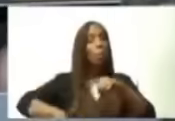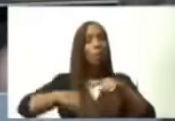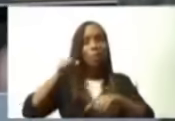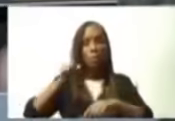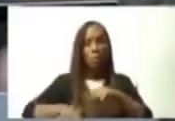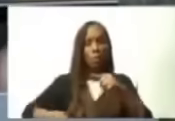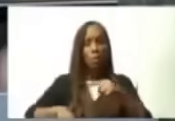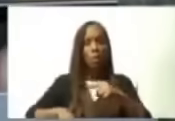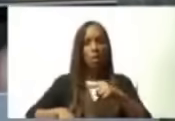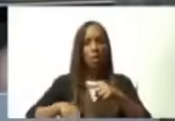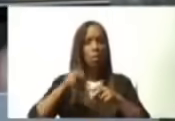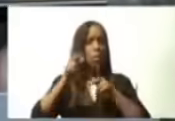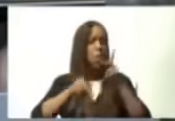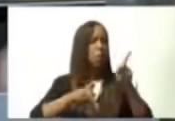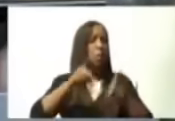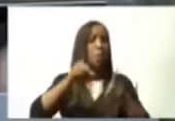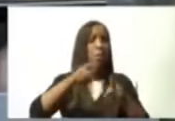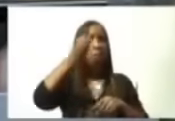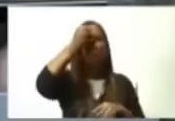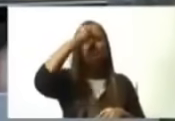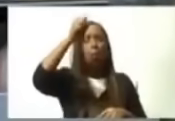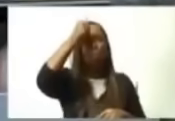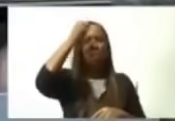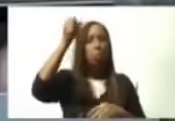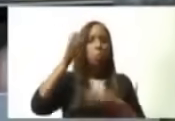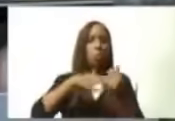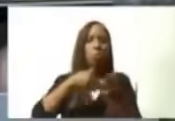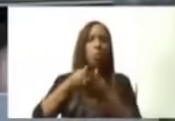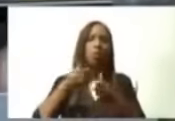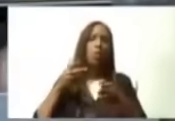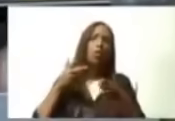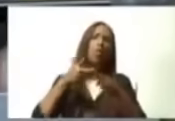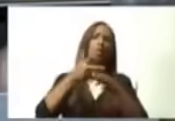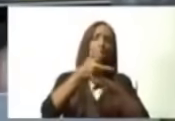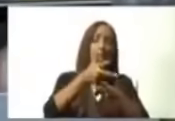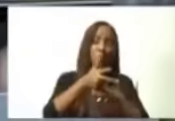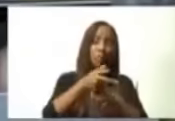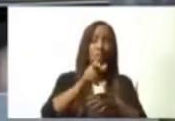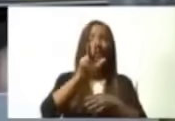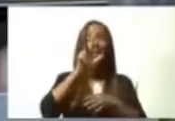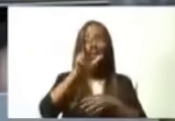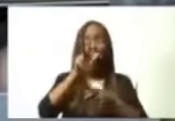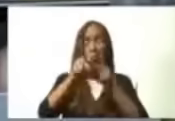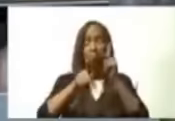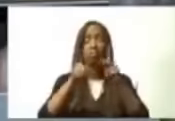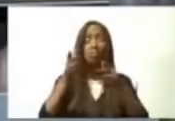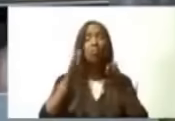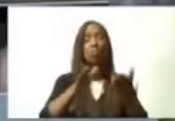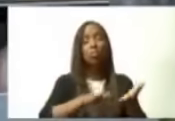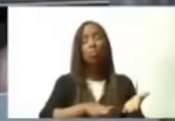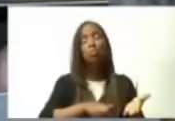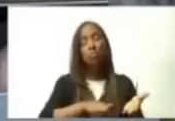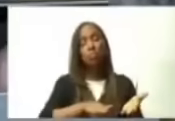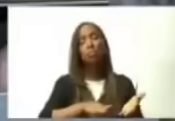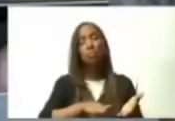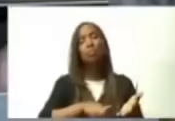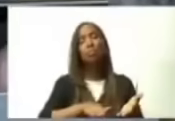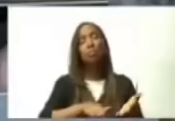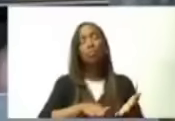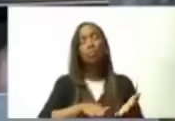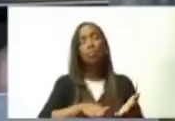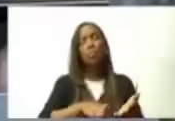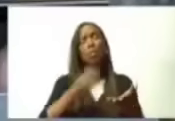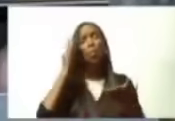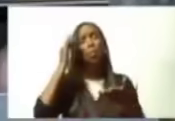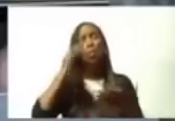después del río Yuna. Quiere decir que debemos tener un poquito de paciencia y de comedimiento